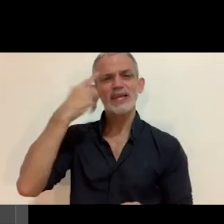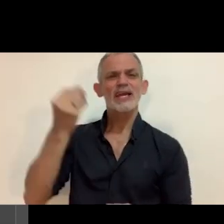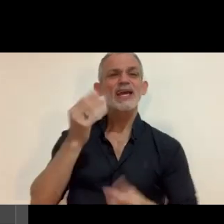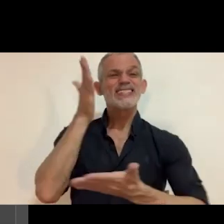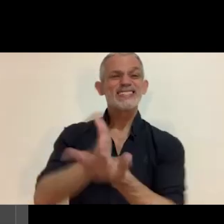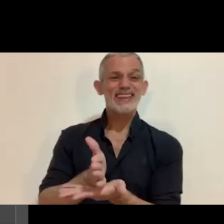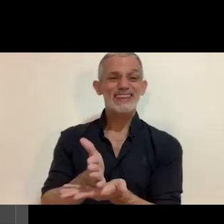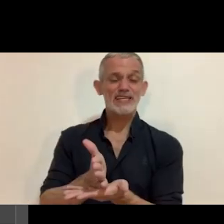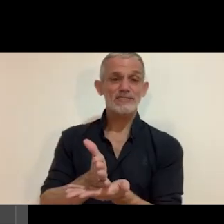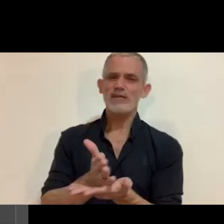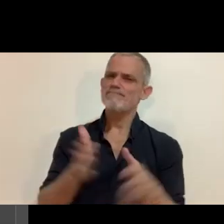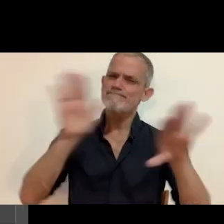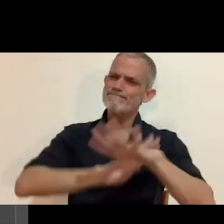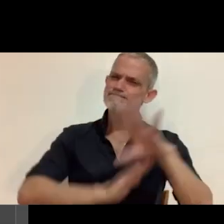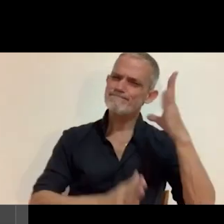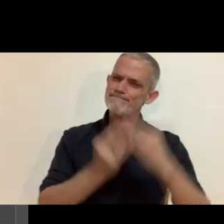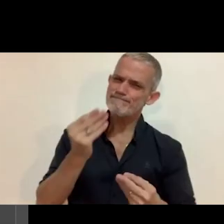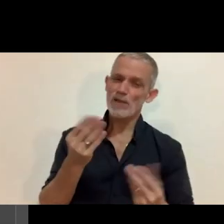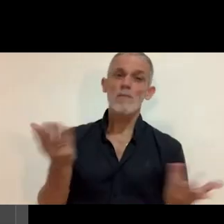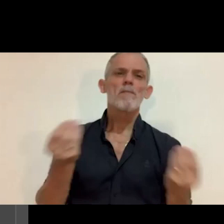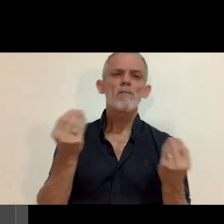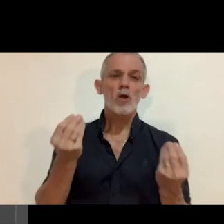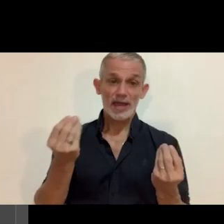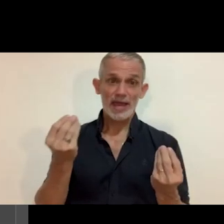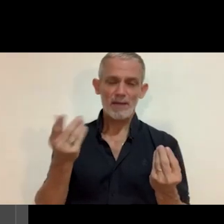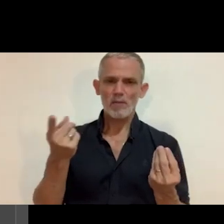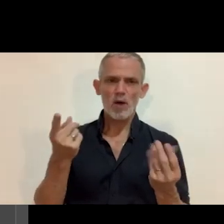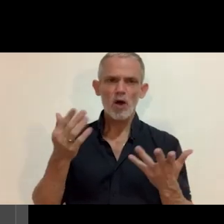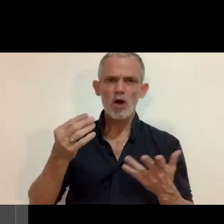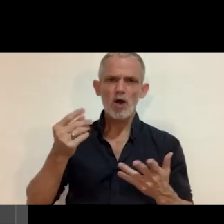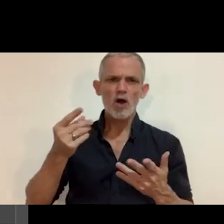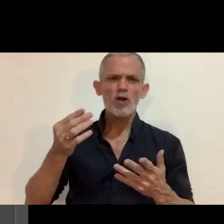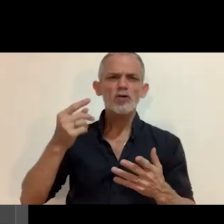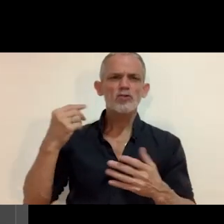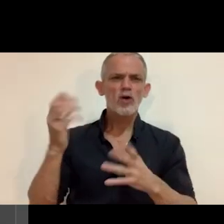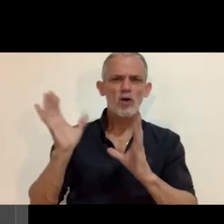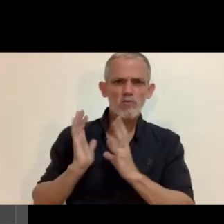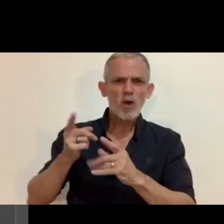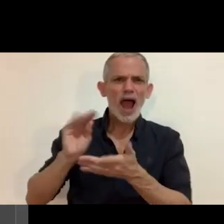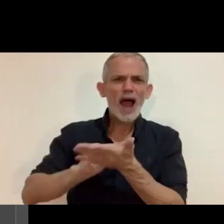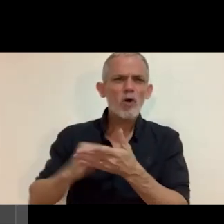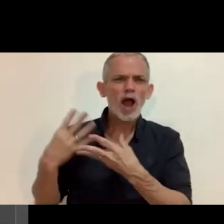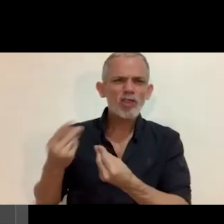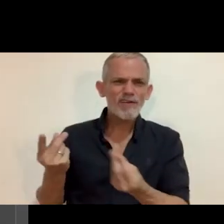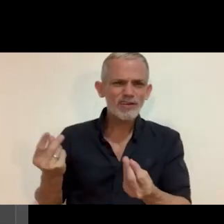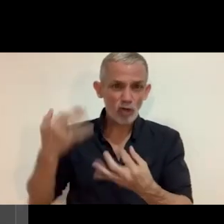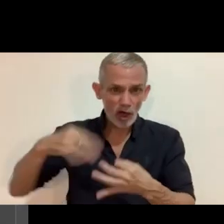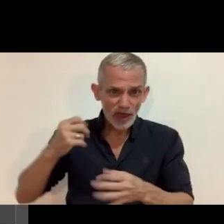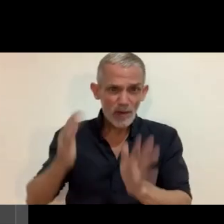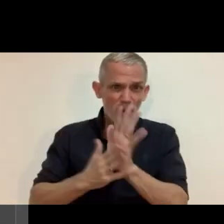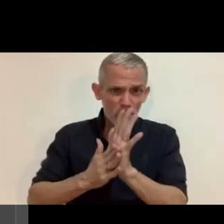ayer, al colocar, fíjense, al colocar en los hombros de la defensa de cargo de demostrar